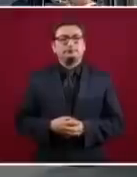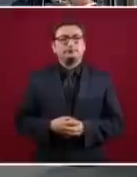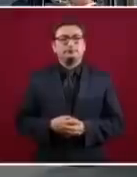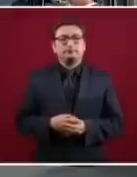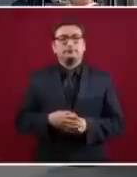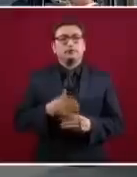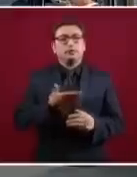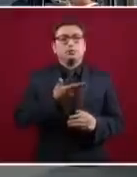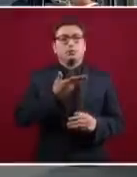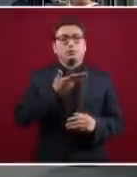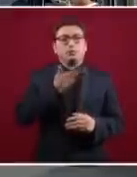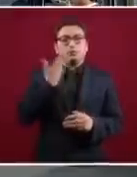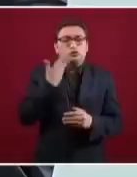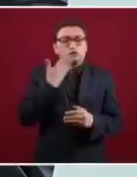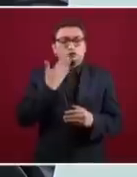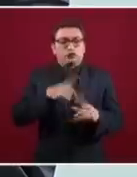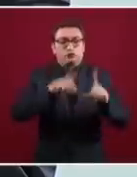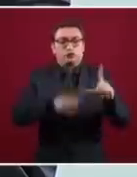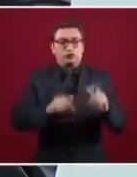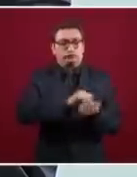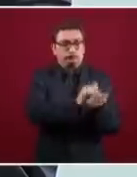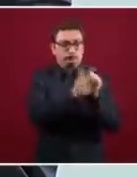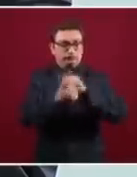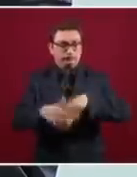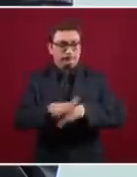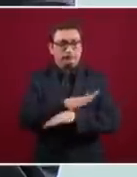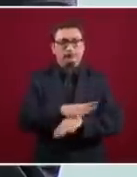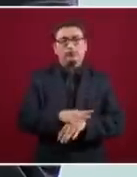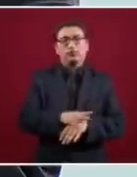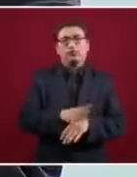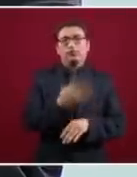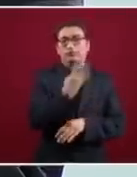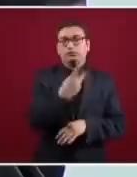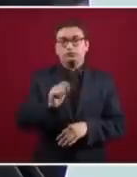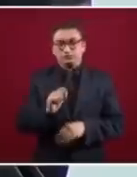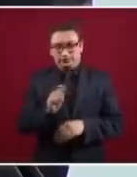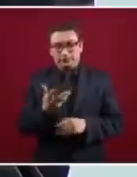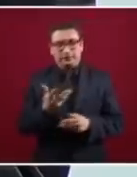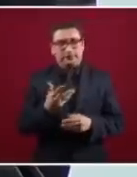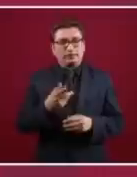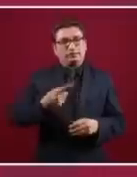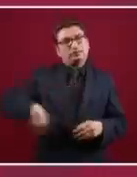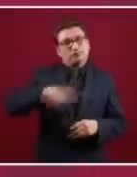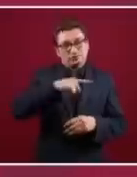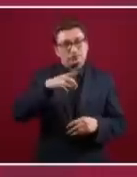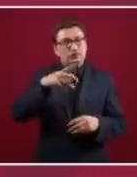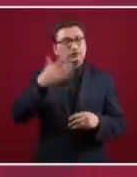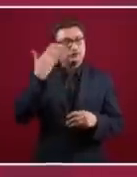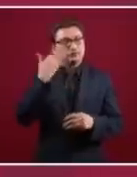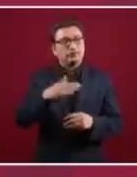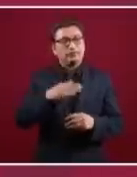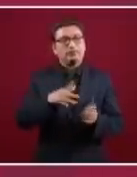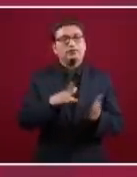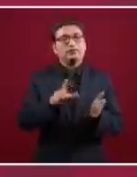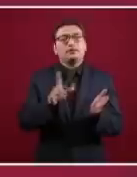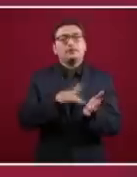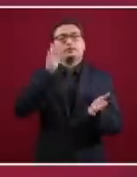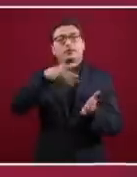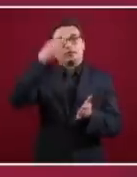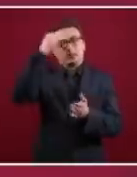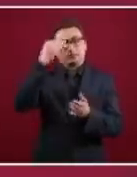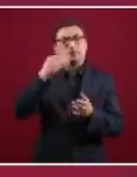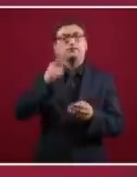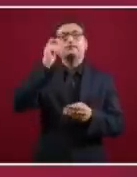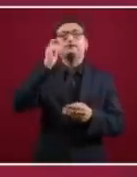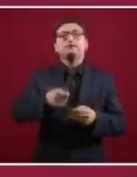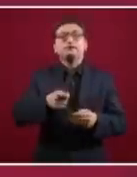la transformación que queremos para el país y hay que aprender de la maestra de la vida que